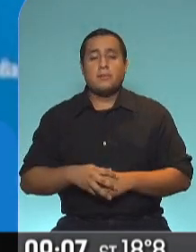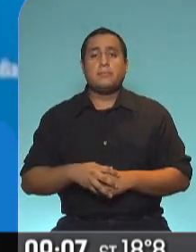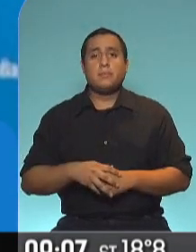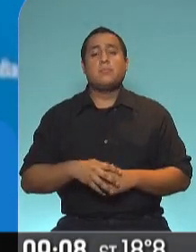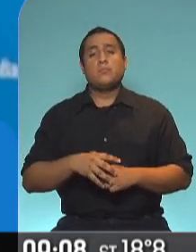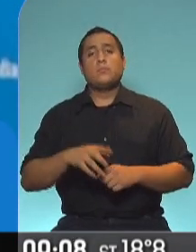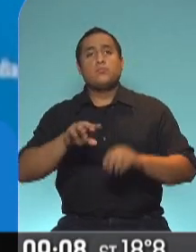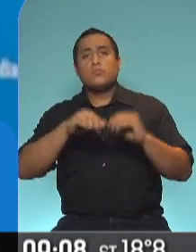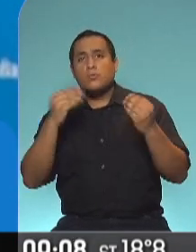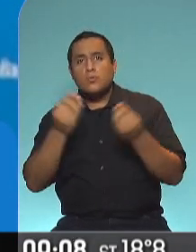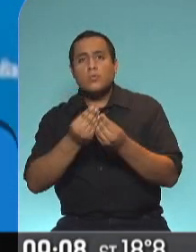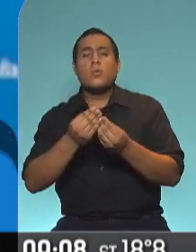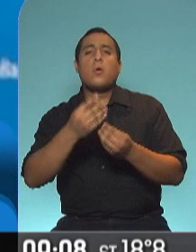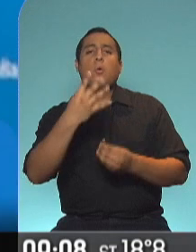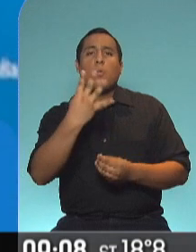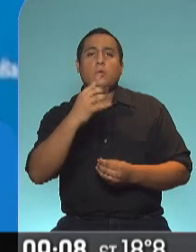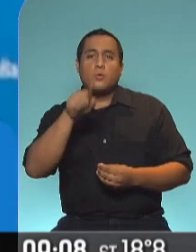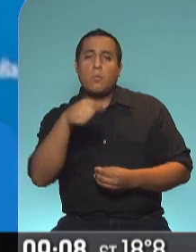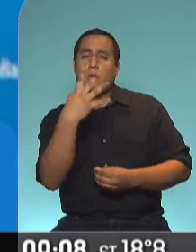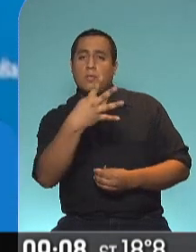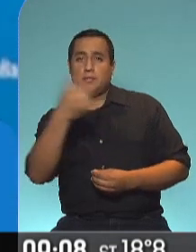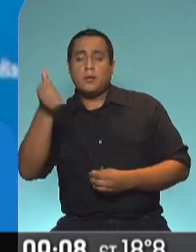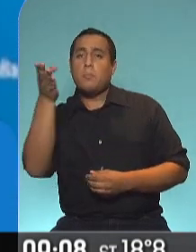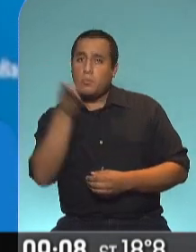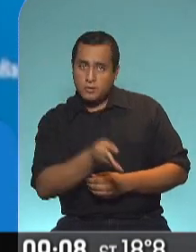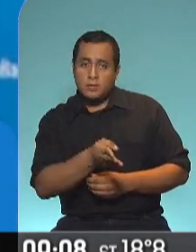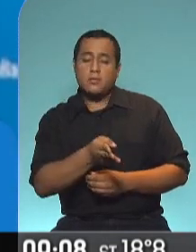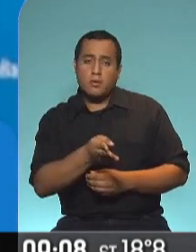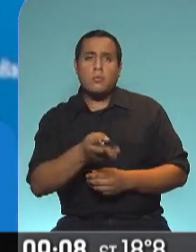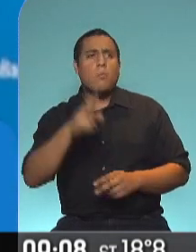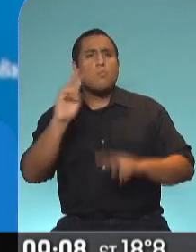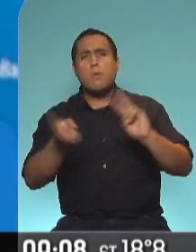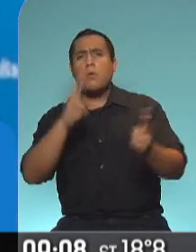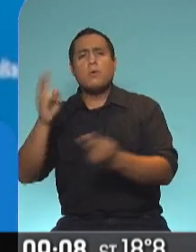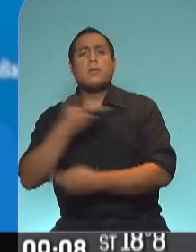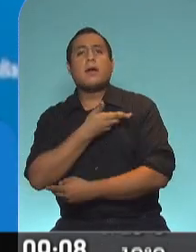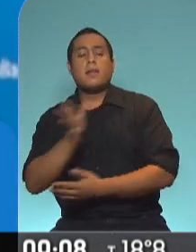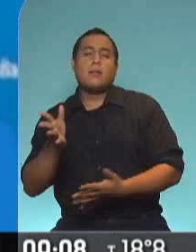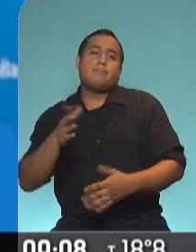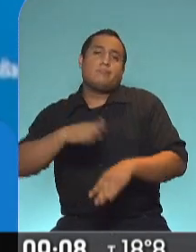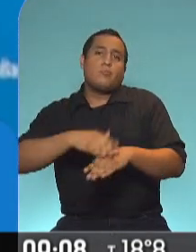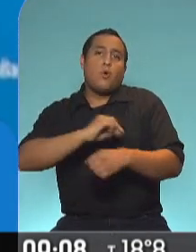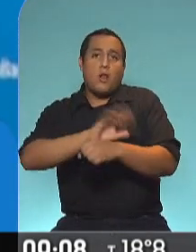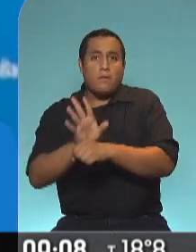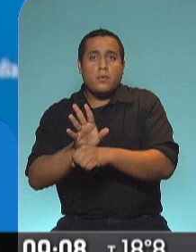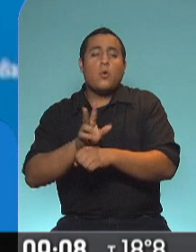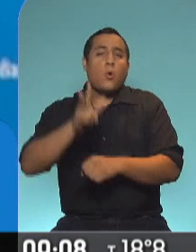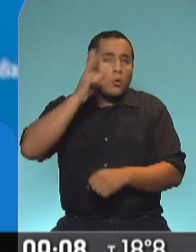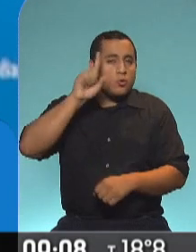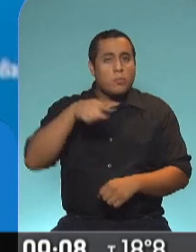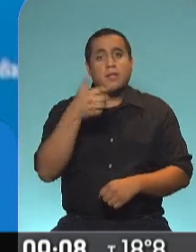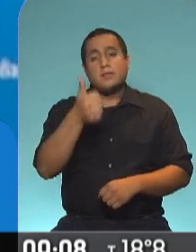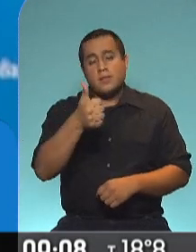letalidad a 4 46 % con una tasa de mortalidad general por coronavirus de 86 casos